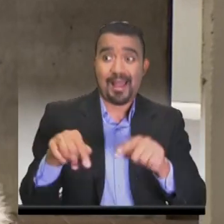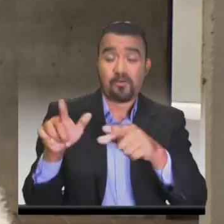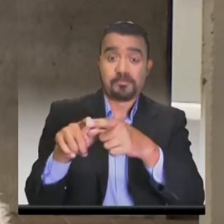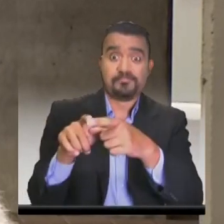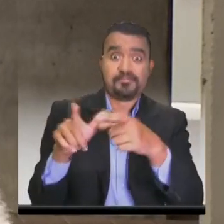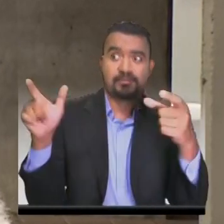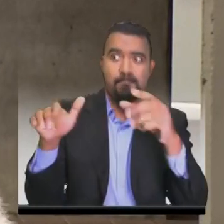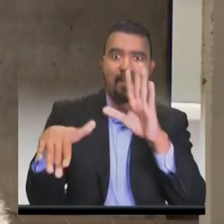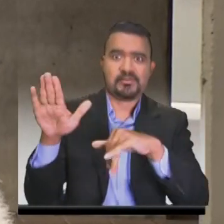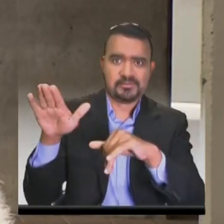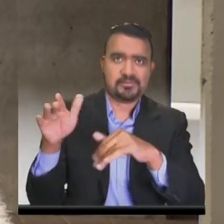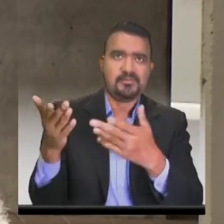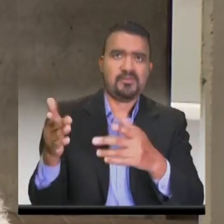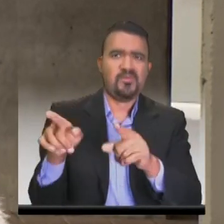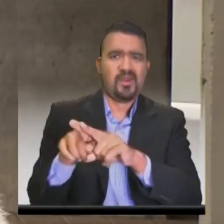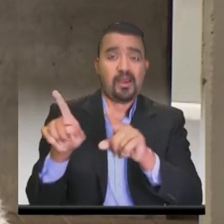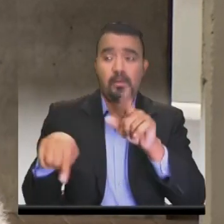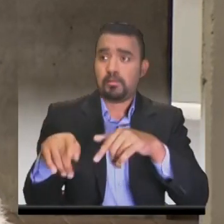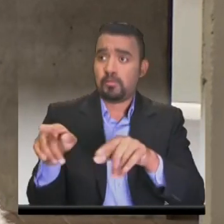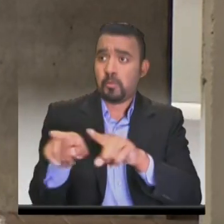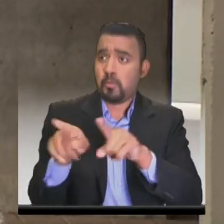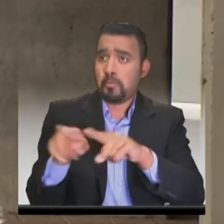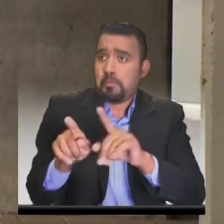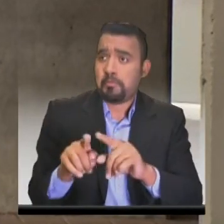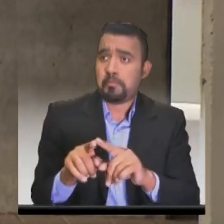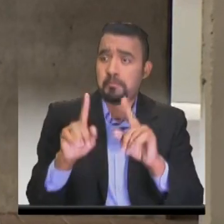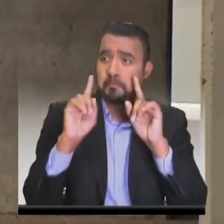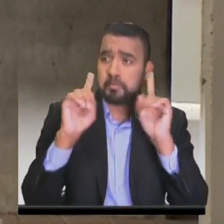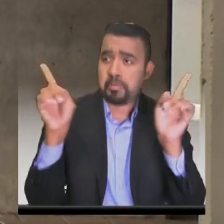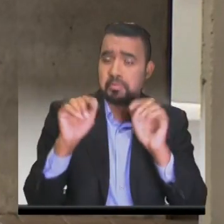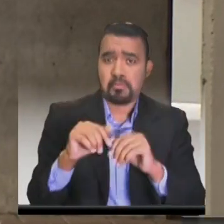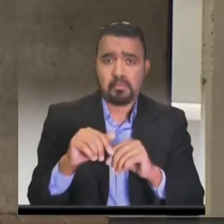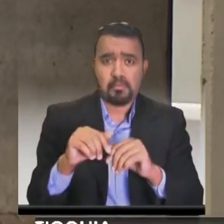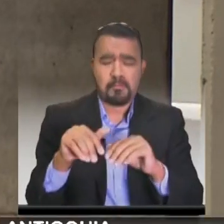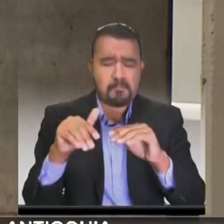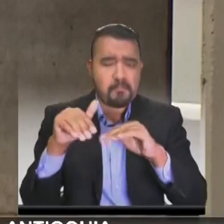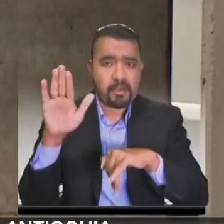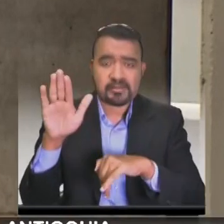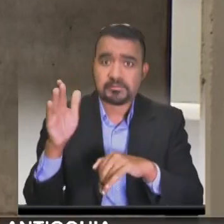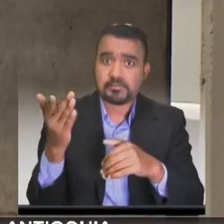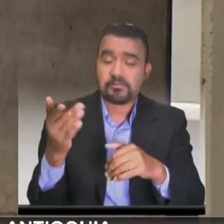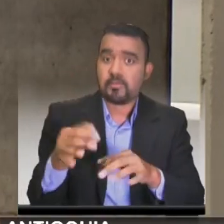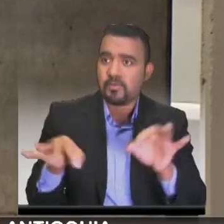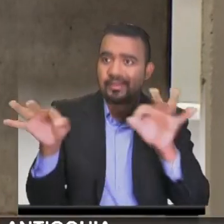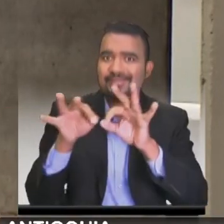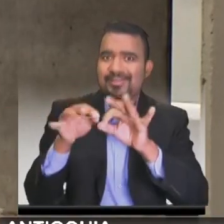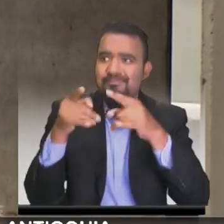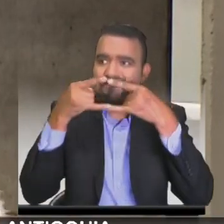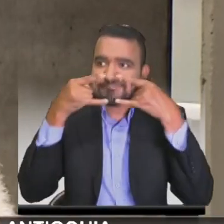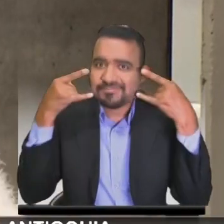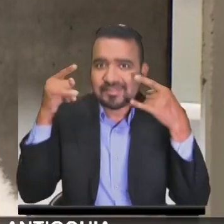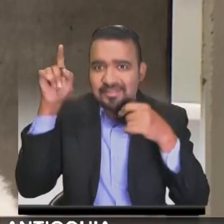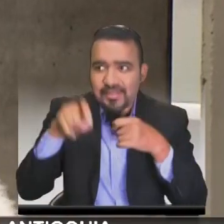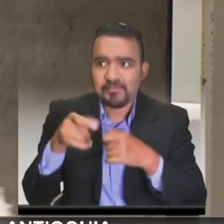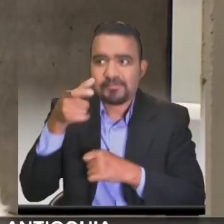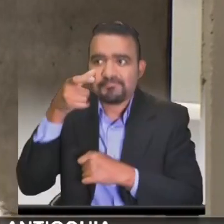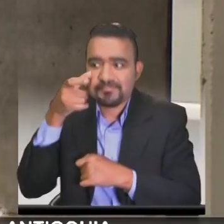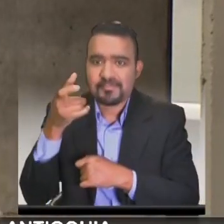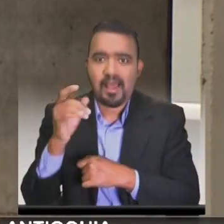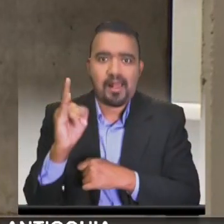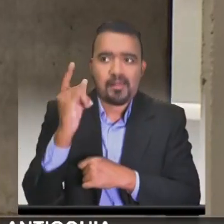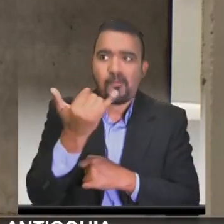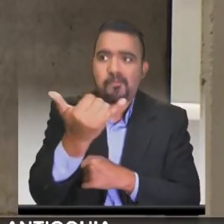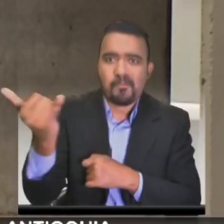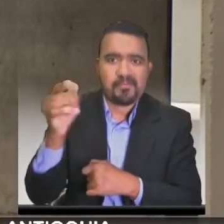más relajación en sus medidas de restricción de movilidad, es decir, son subregiones en donde tenemos que tener el tapabocas, el cuidado en el aislamiento, en